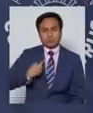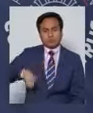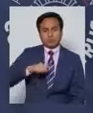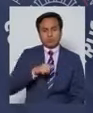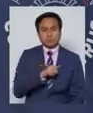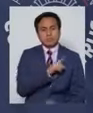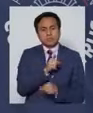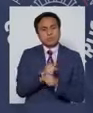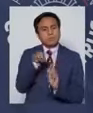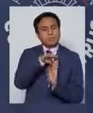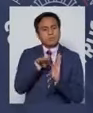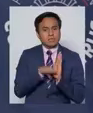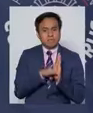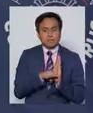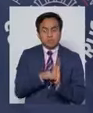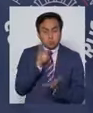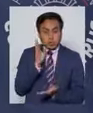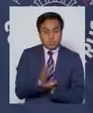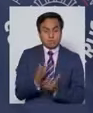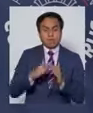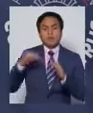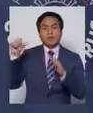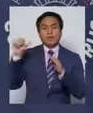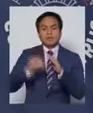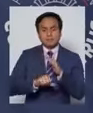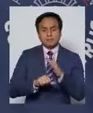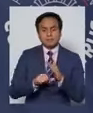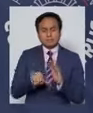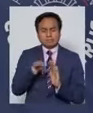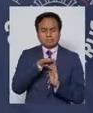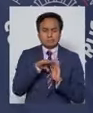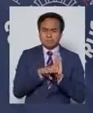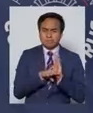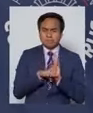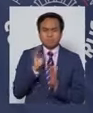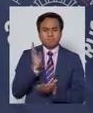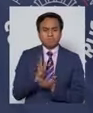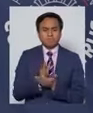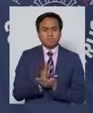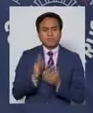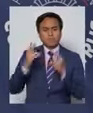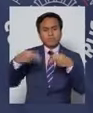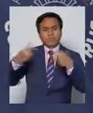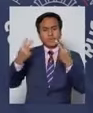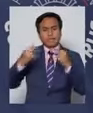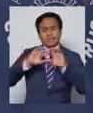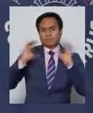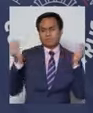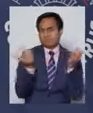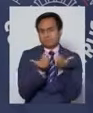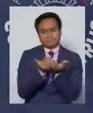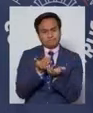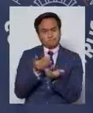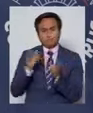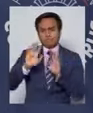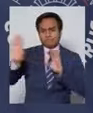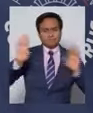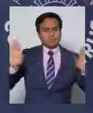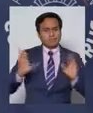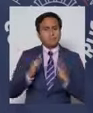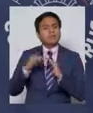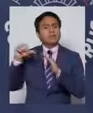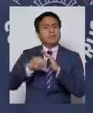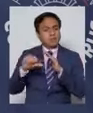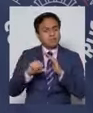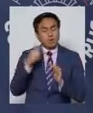imponemos las medidas, medidas durísimas como la cuarentena, medidas durísimas como cerrar las fronteras, que las personas se queden en sus casas, pero